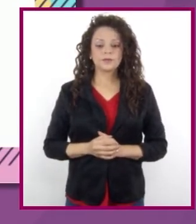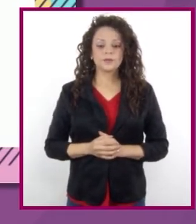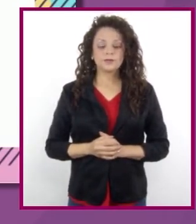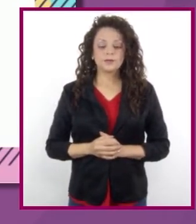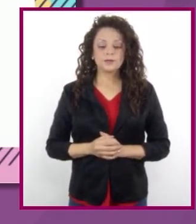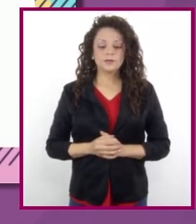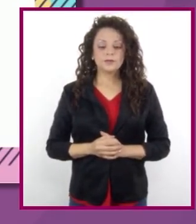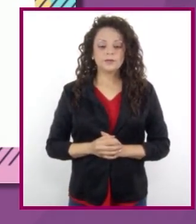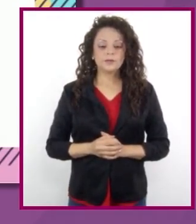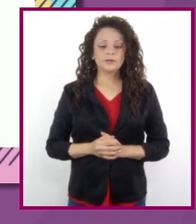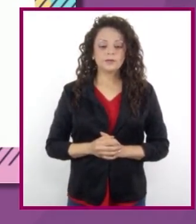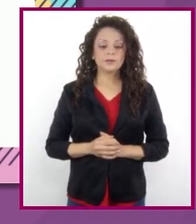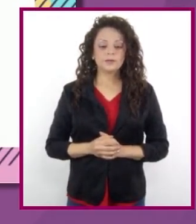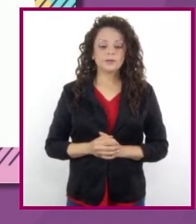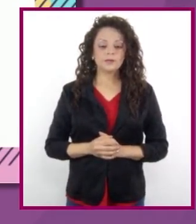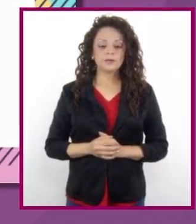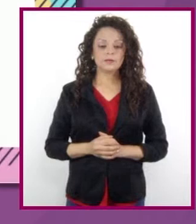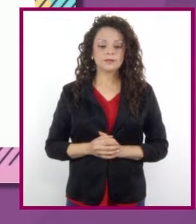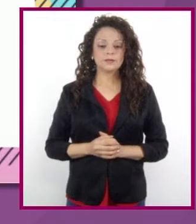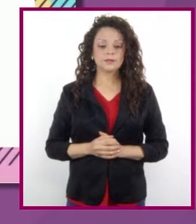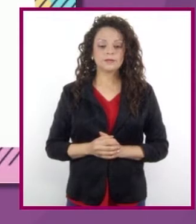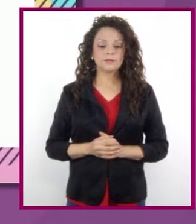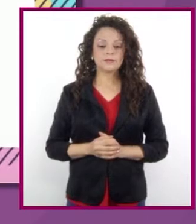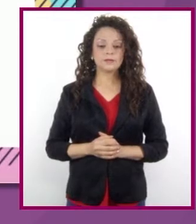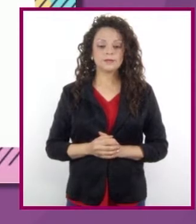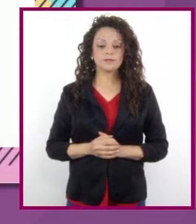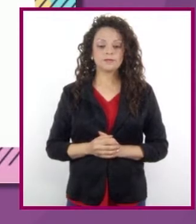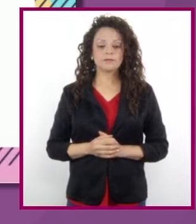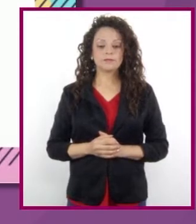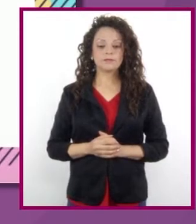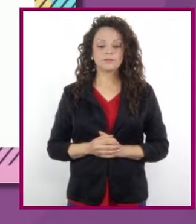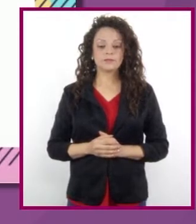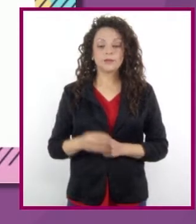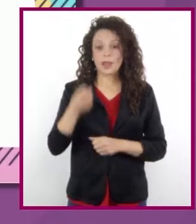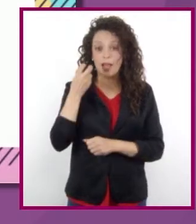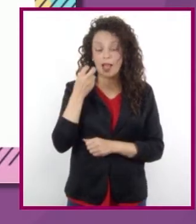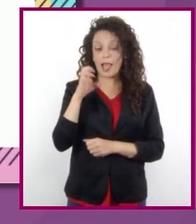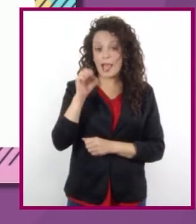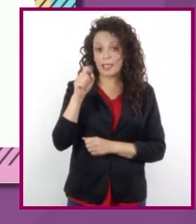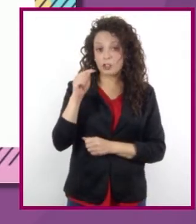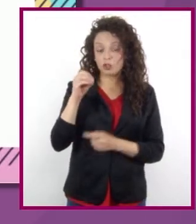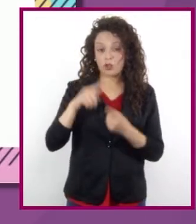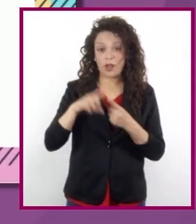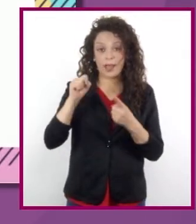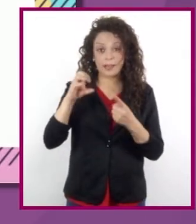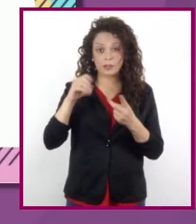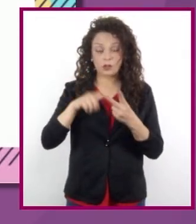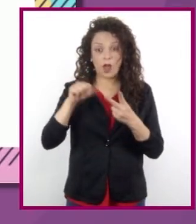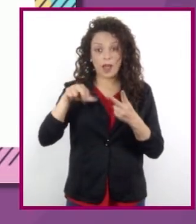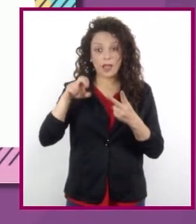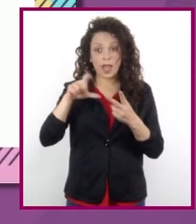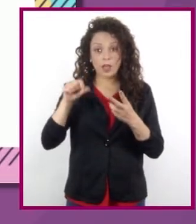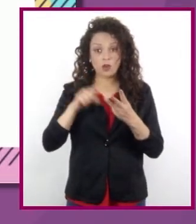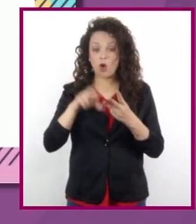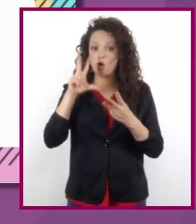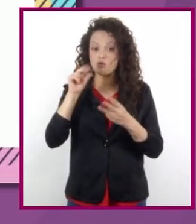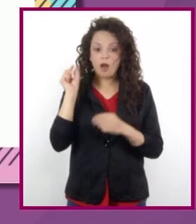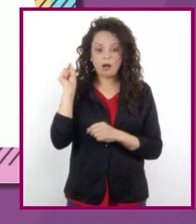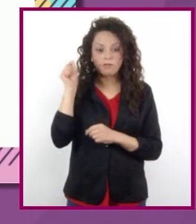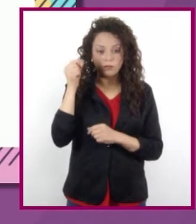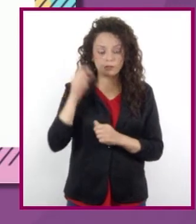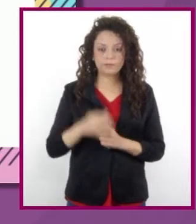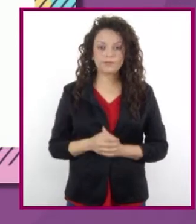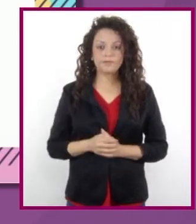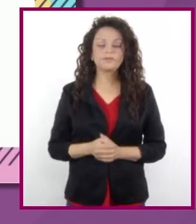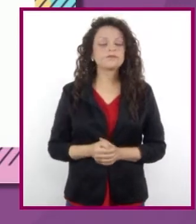esos, estos, aquellos. Esto, eso y aquello no se acentúan. Hacer ejercicio